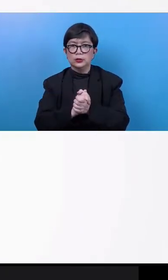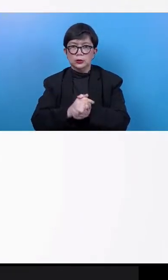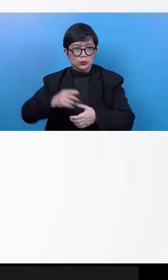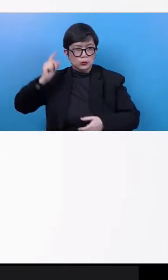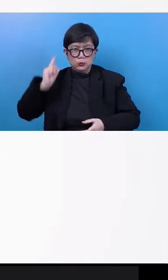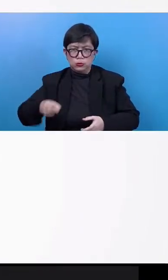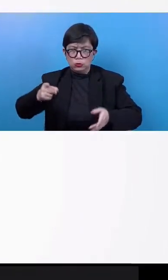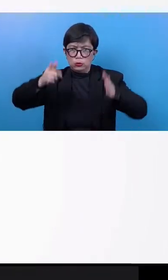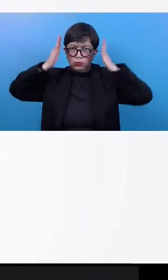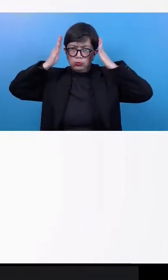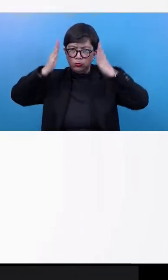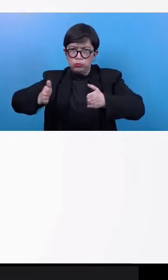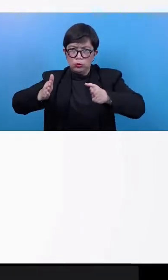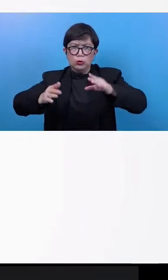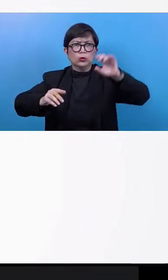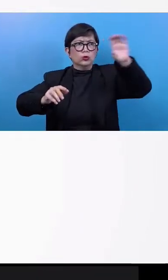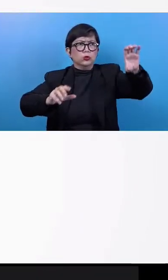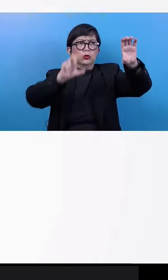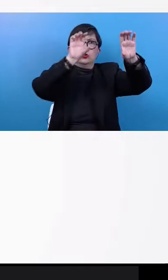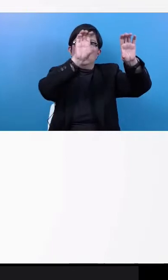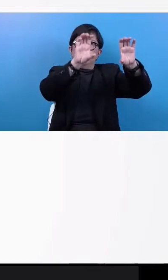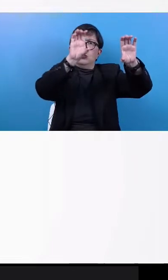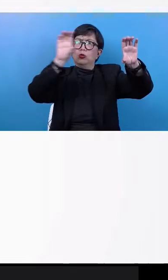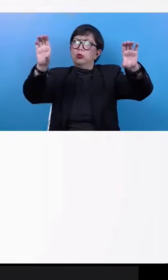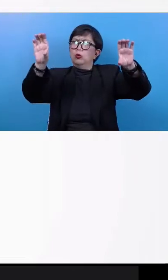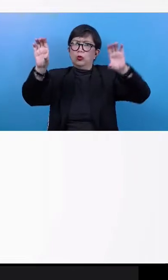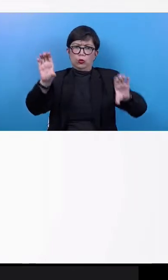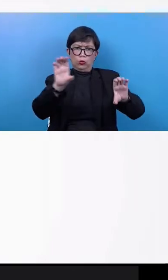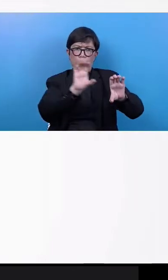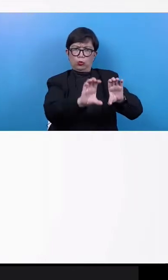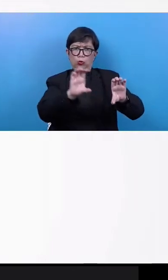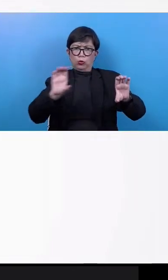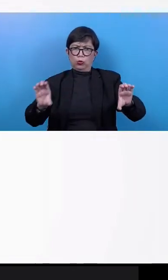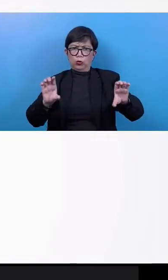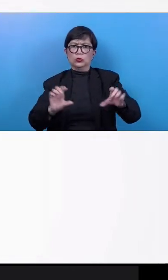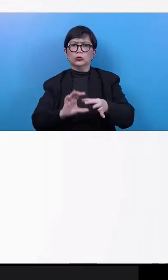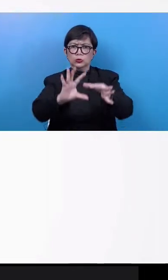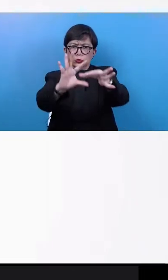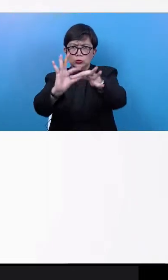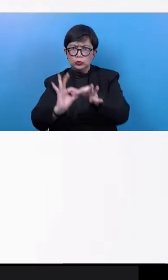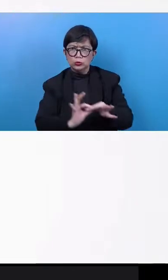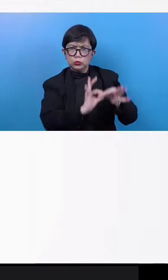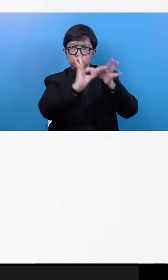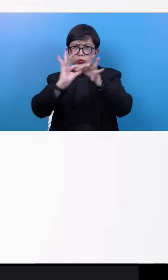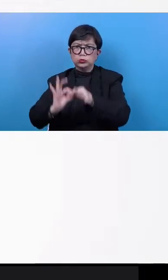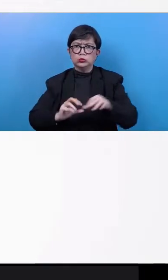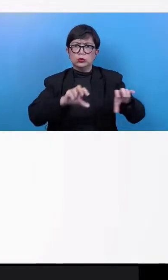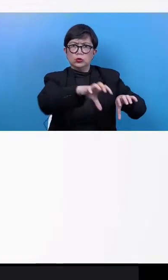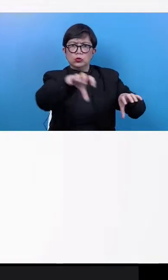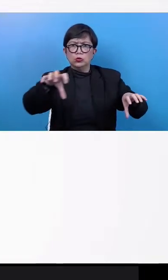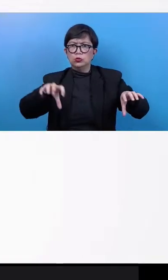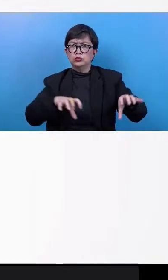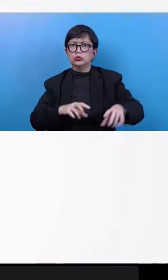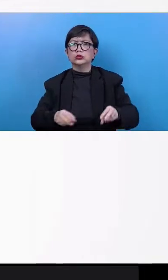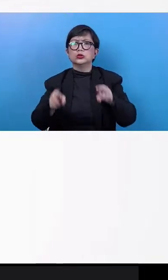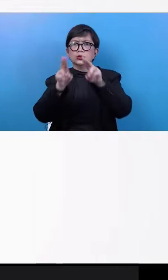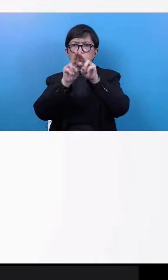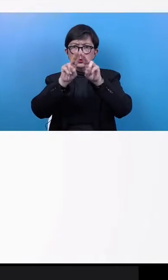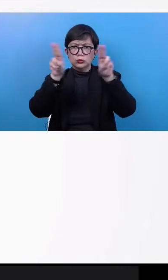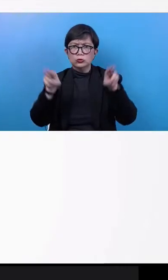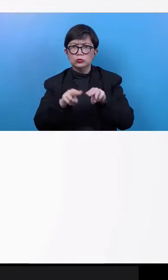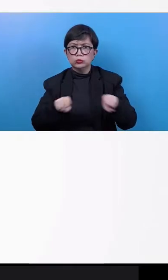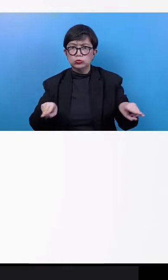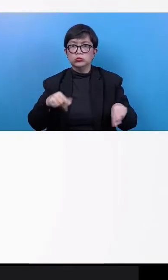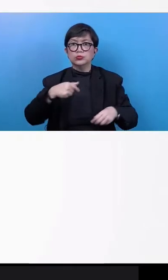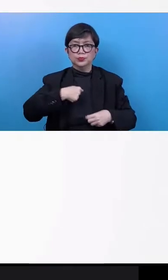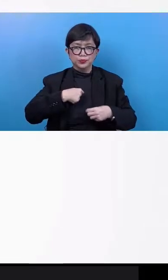Es importante también que todas nuestras acciones estén orientadas a atender las necesidades especiales y esas necesidades específicas